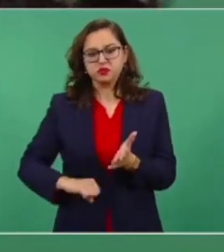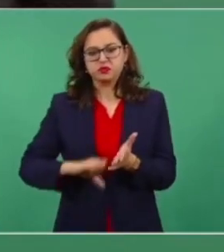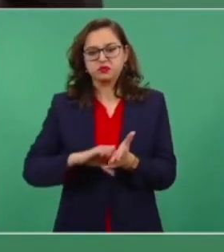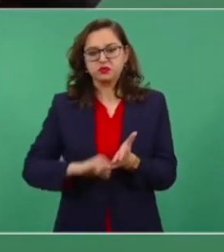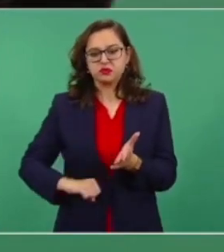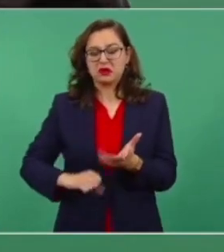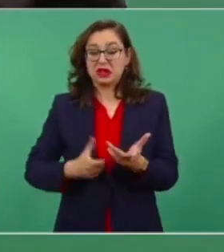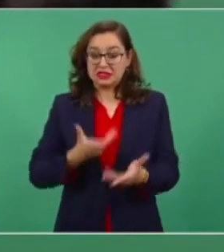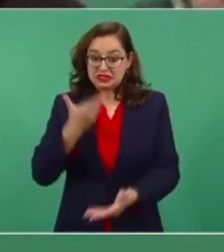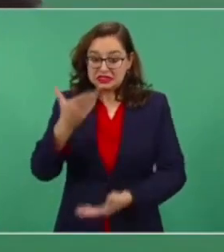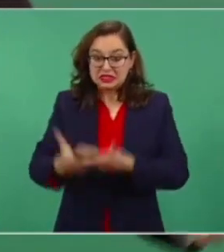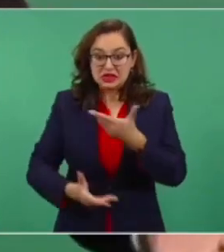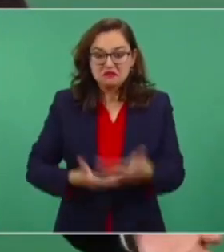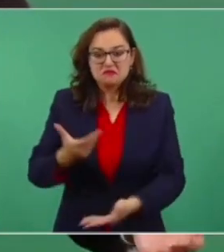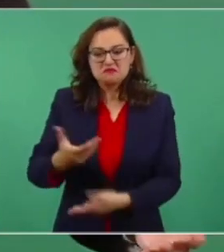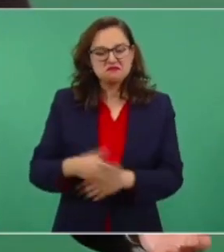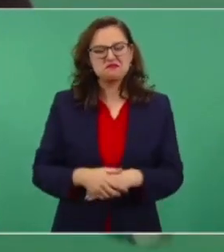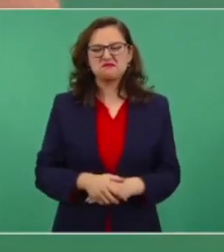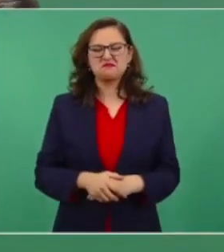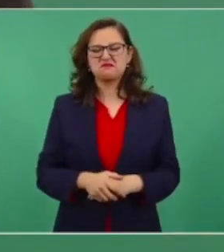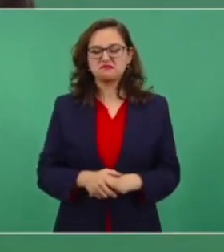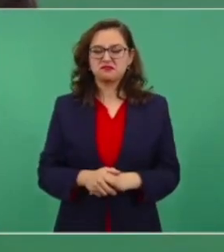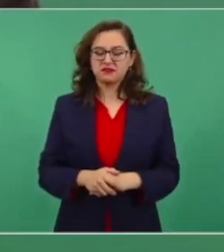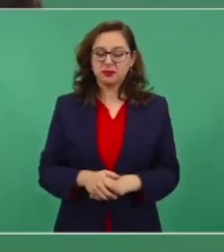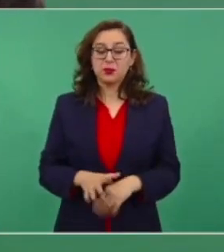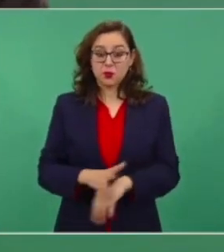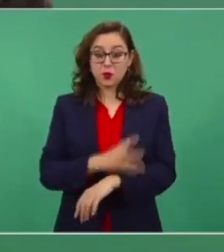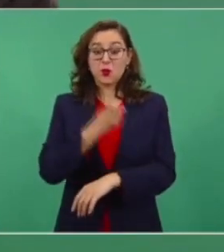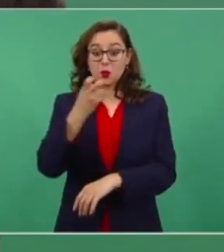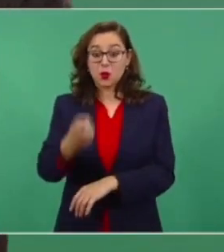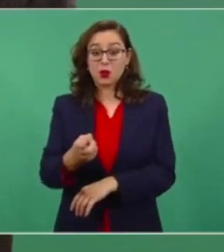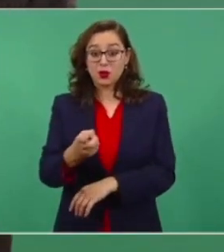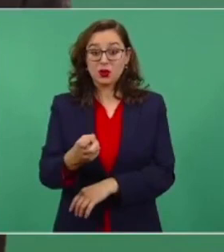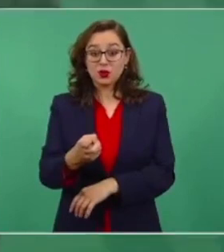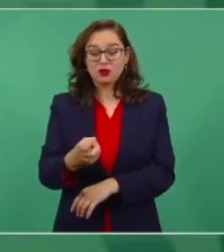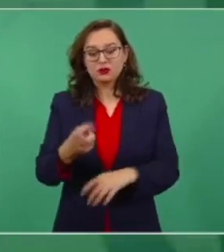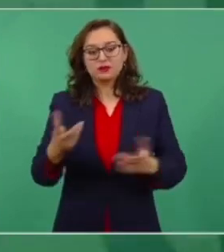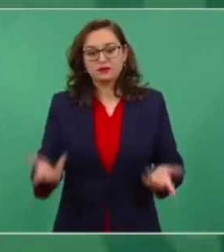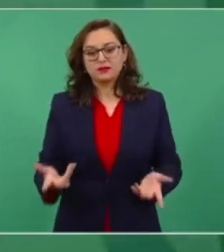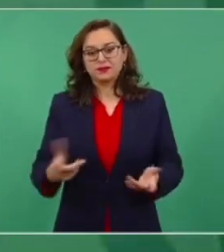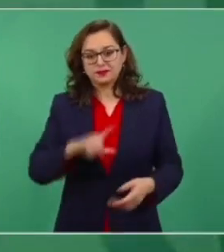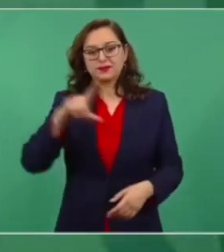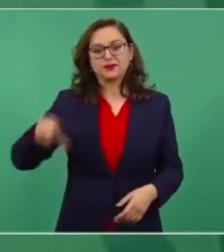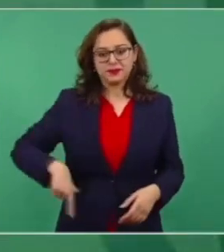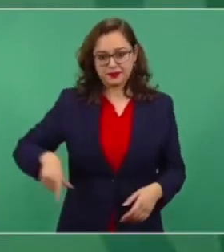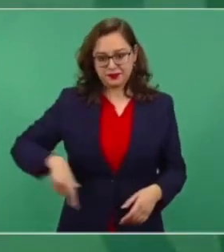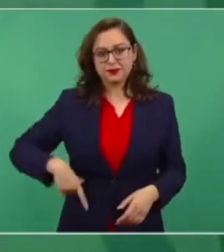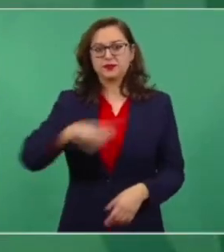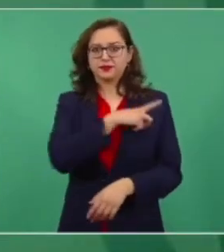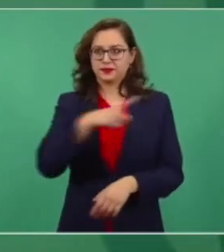no del servicio bancario. Entonces, por eso lo tiene que hacer el Estado.